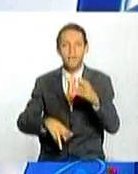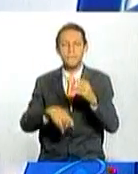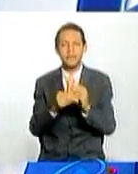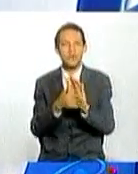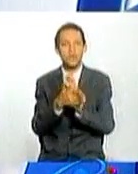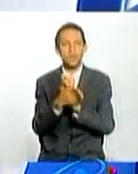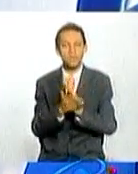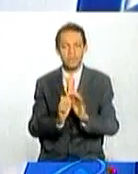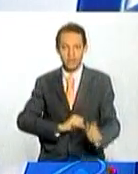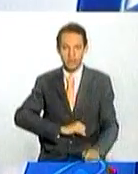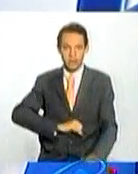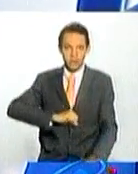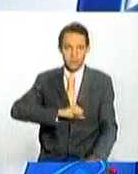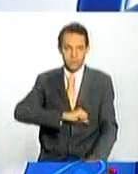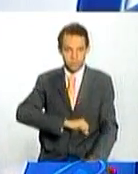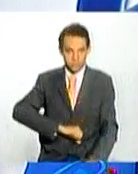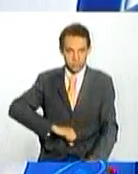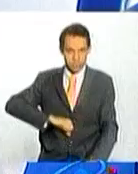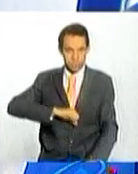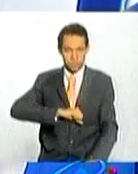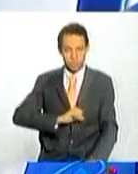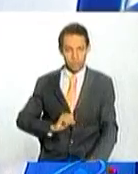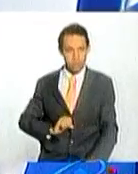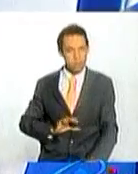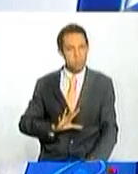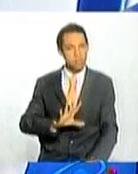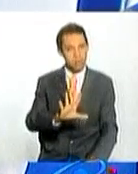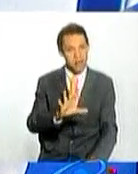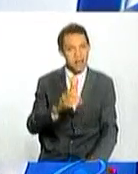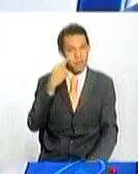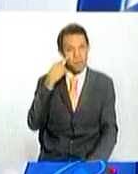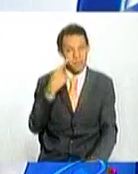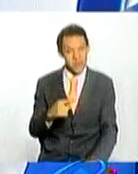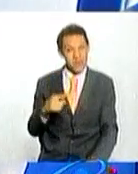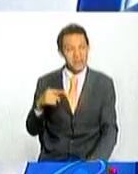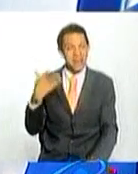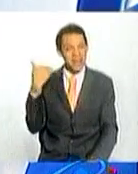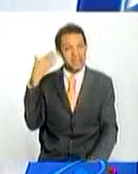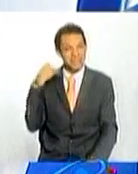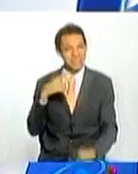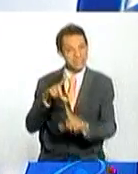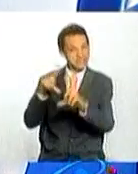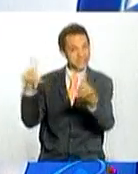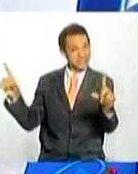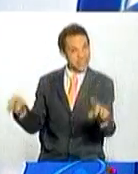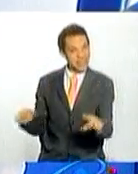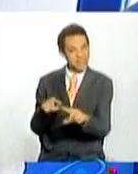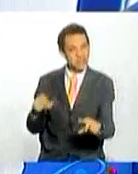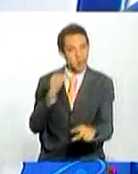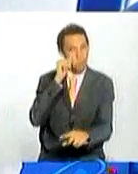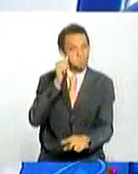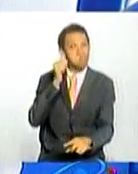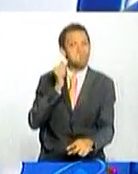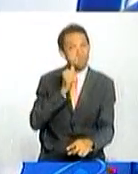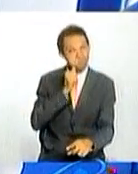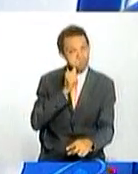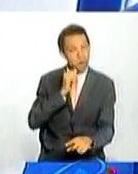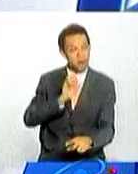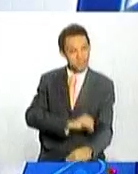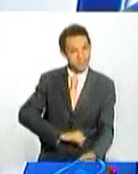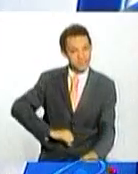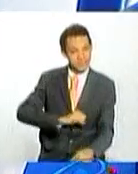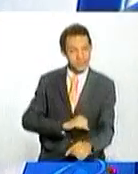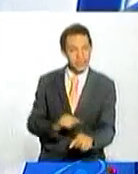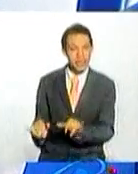decías, es un método inocuo, que realmente utiliza ondas de sonido para representar los diferentes órganos